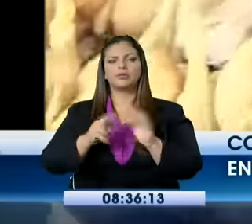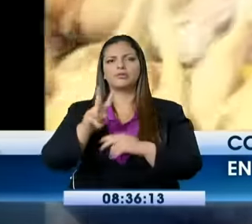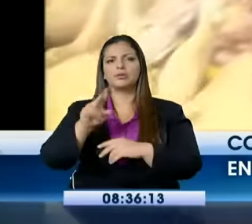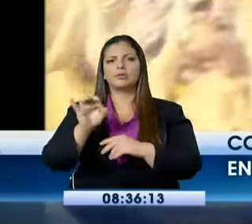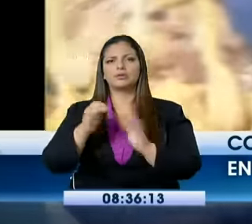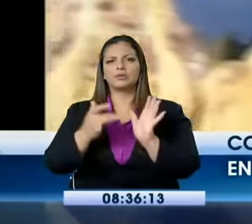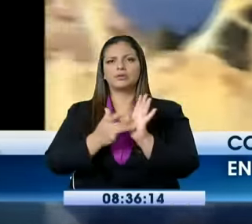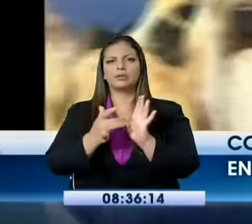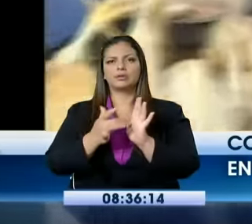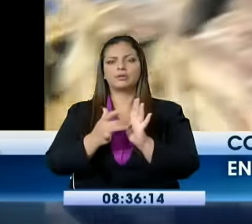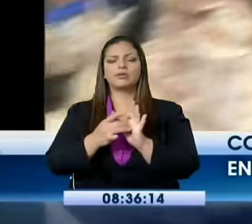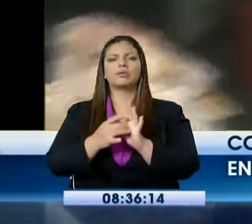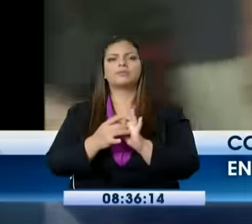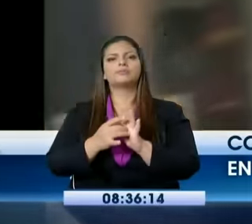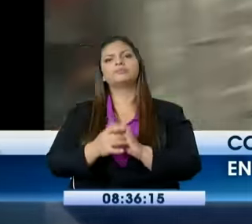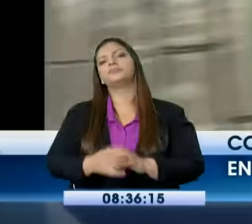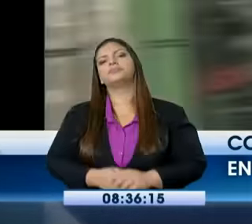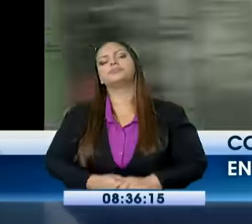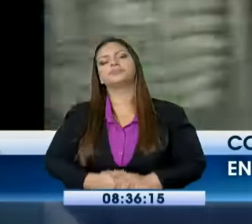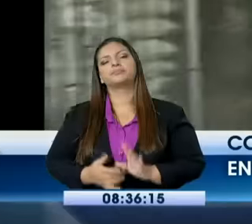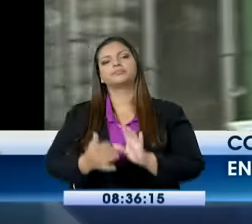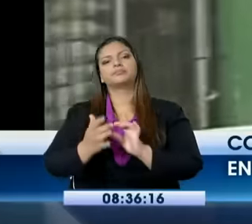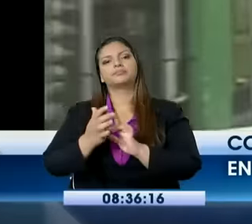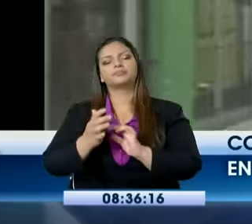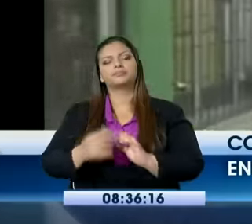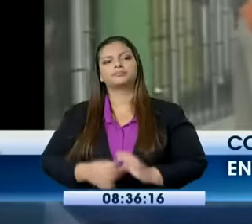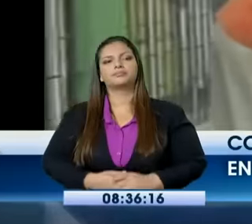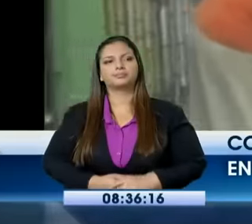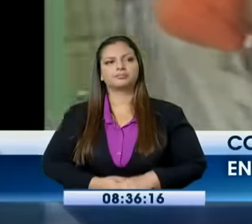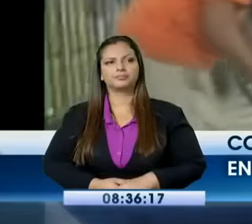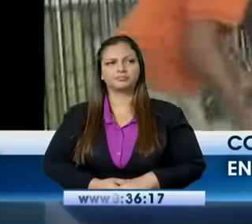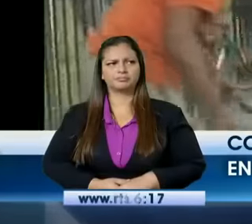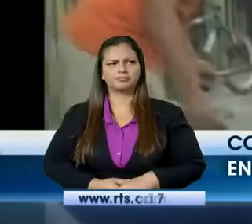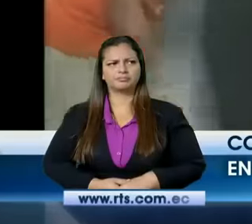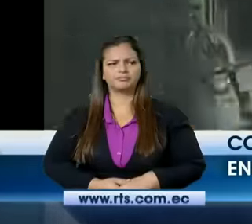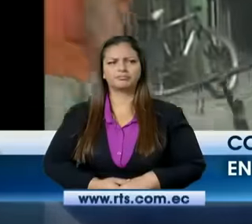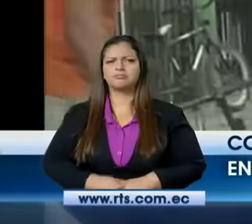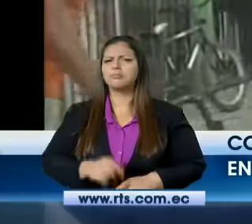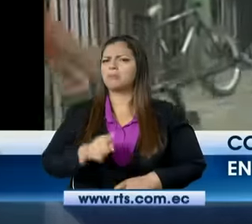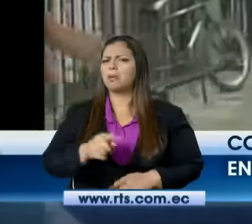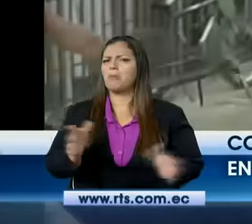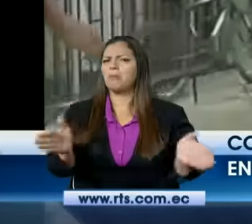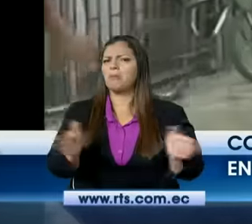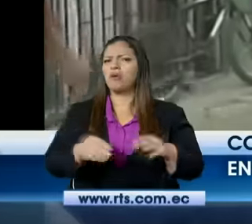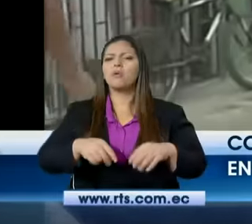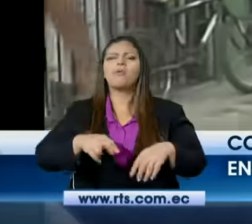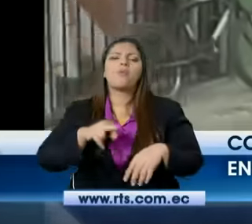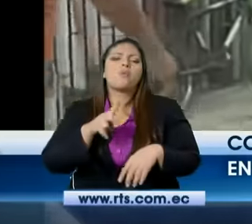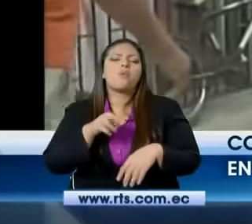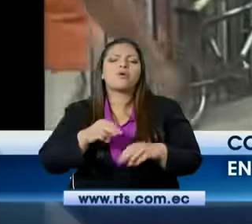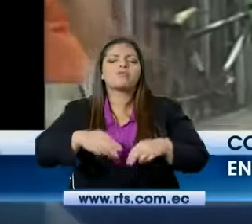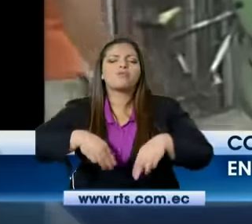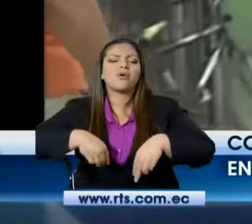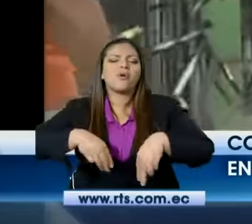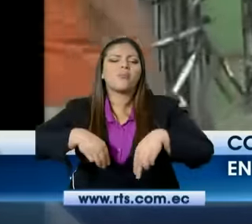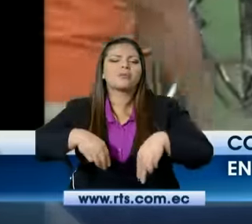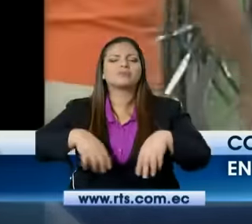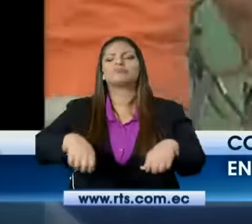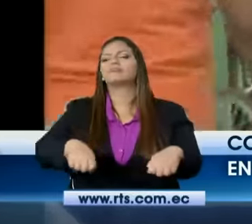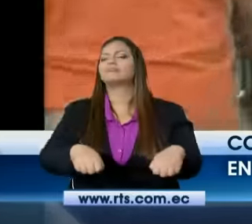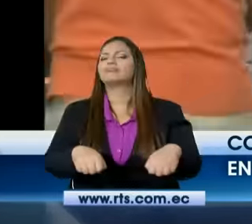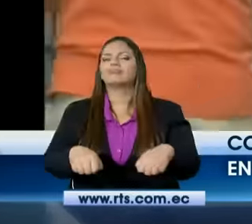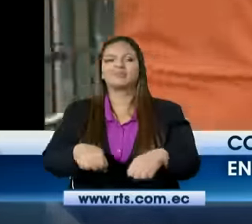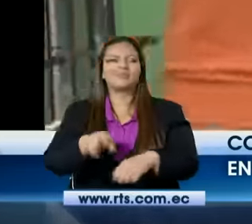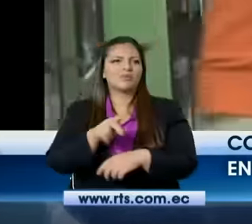el resguardo de la Policía Nacional. Ahora, aquí hay un mini comisariato, las autoridades acaban de